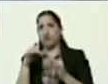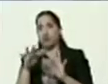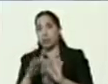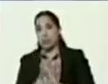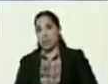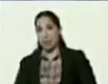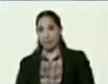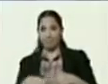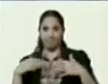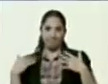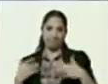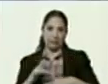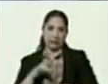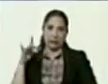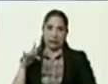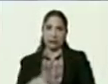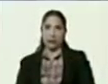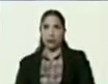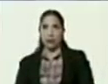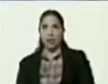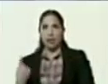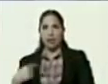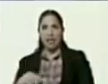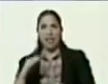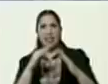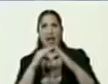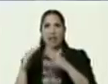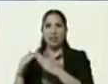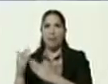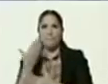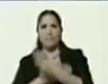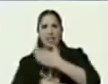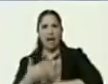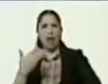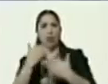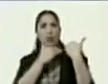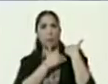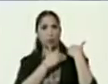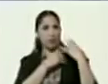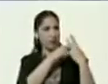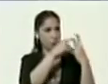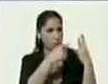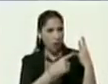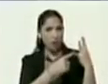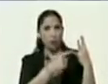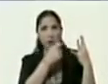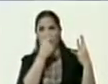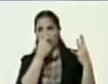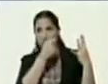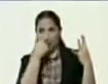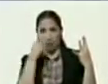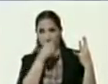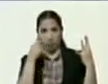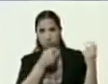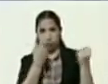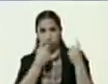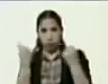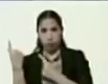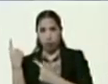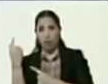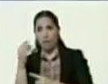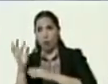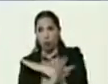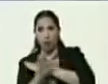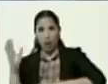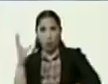que tienen en su haber casas de picado, que son responsables del narcotráfico en la frontera de Colombia con Venezuela, que